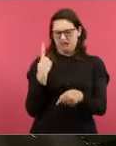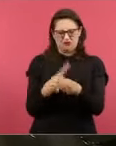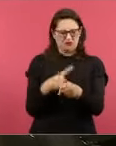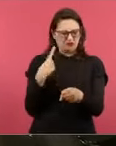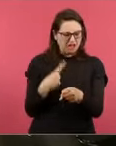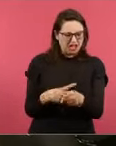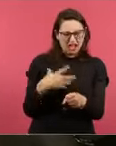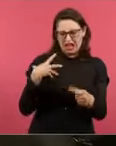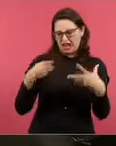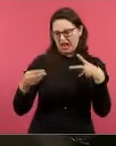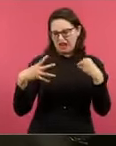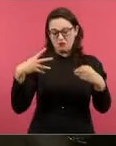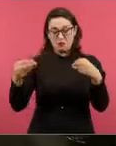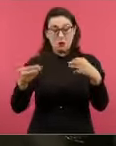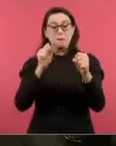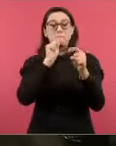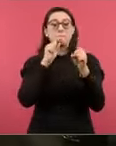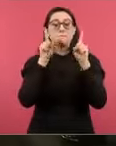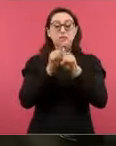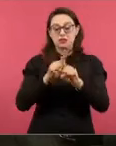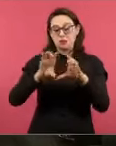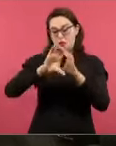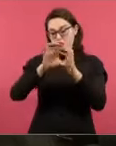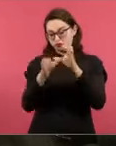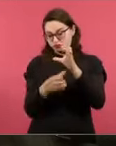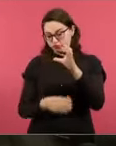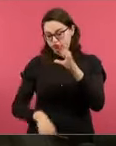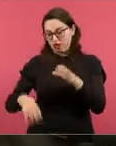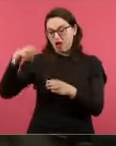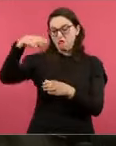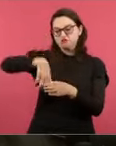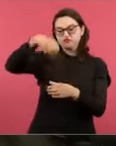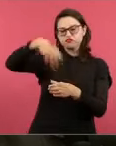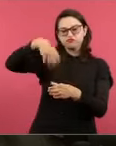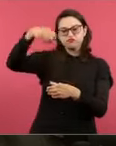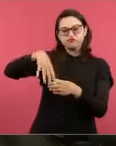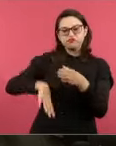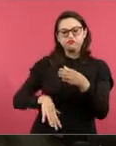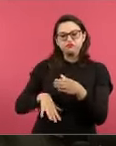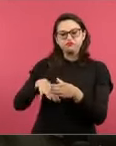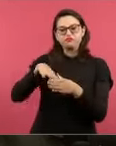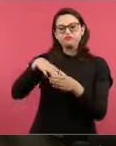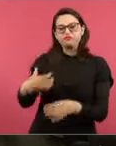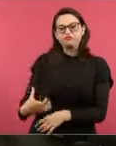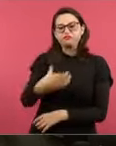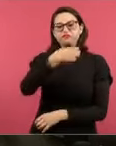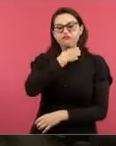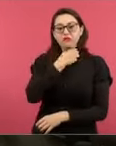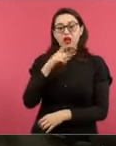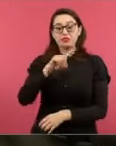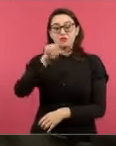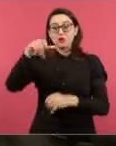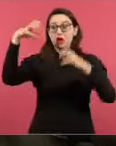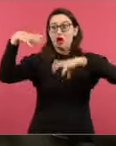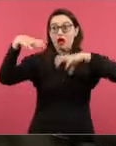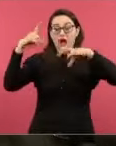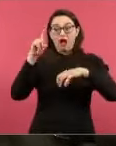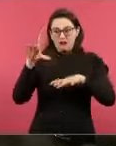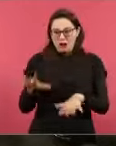las coladeras, de las cunetas, etcétera. Entonces, si las niñas y los niños, la comunidad